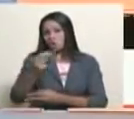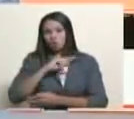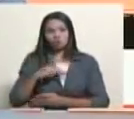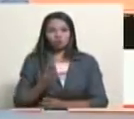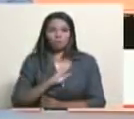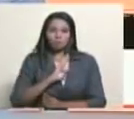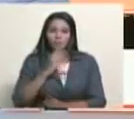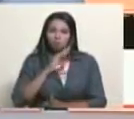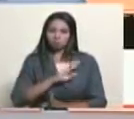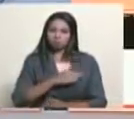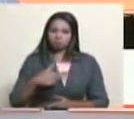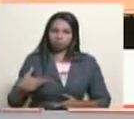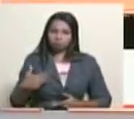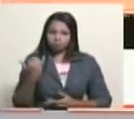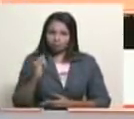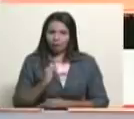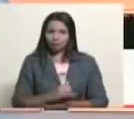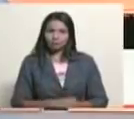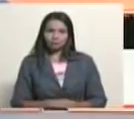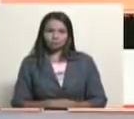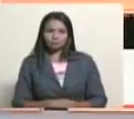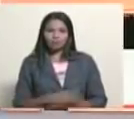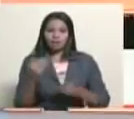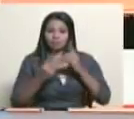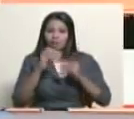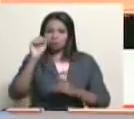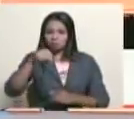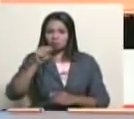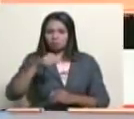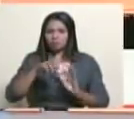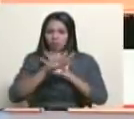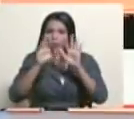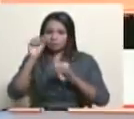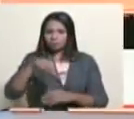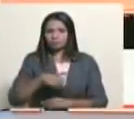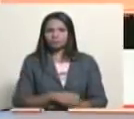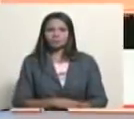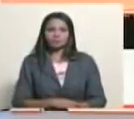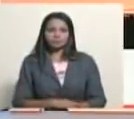consigna. Diálogo sí, claro que sí.